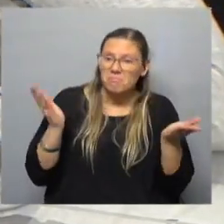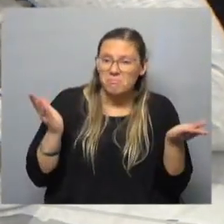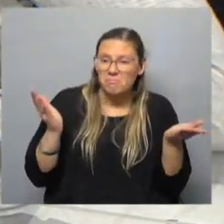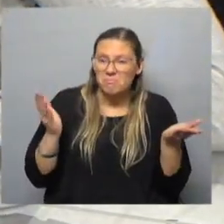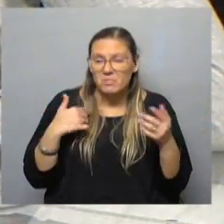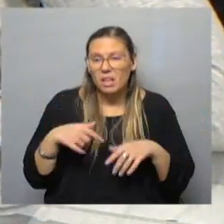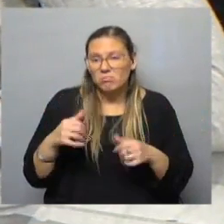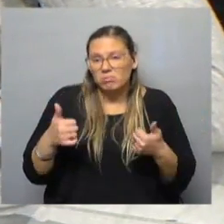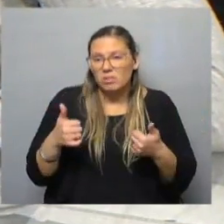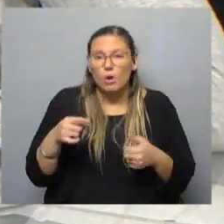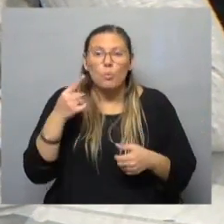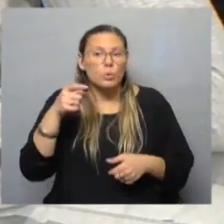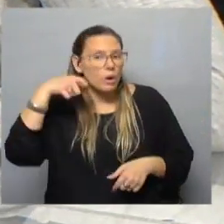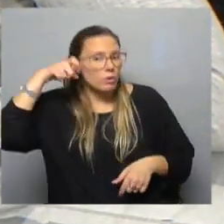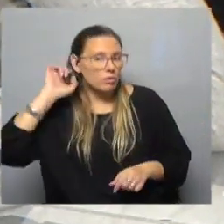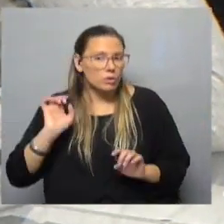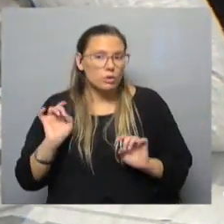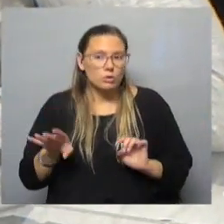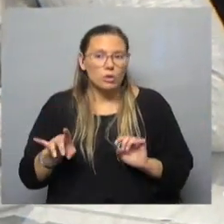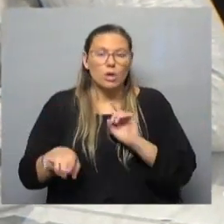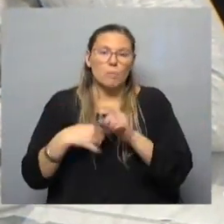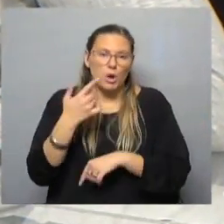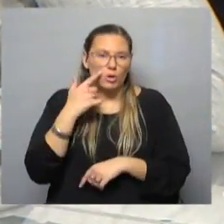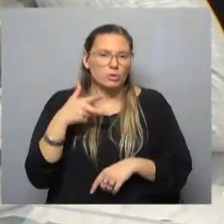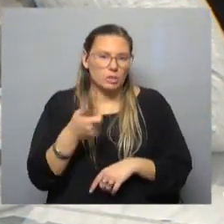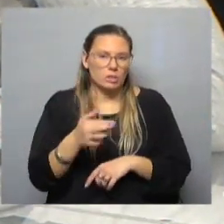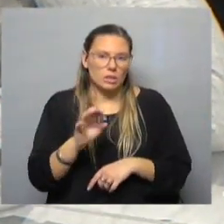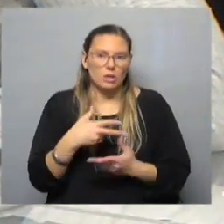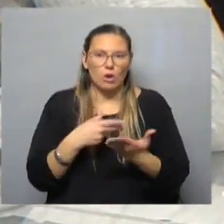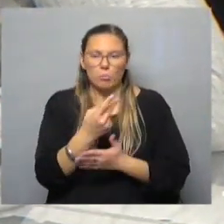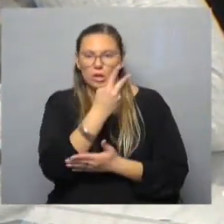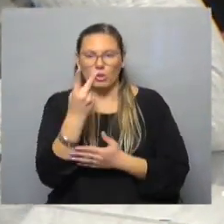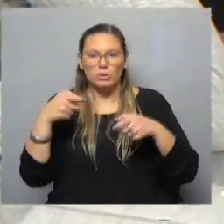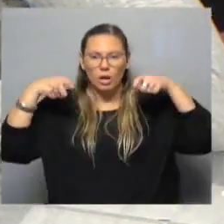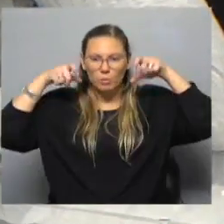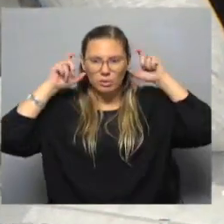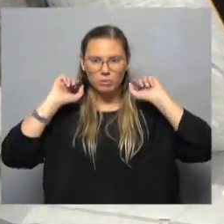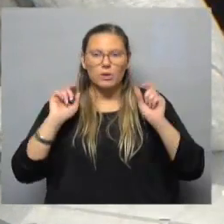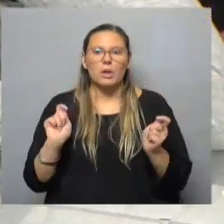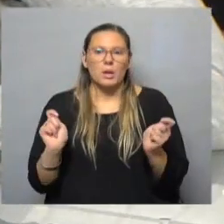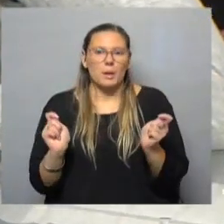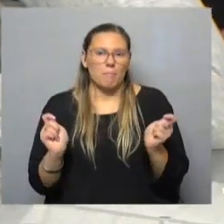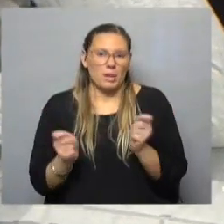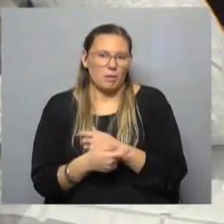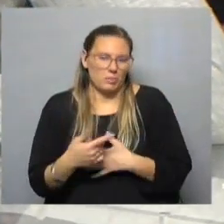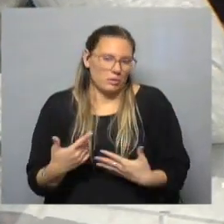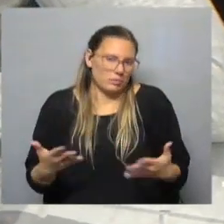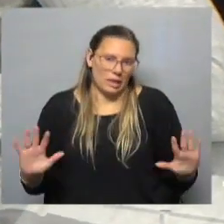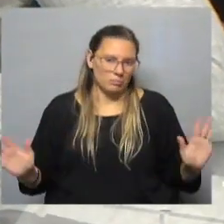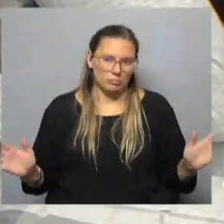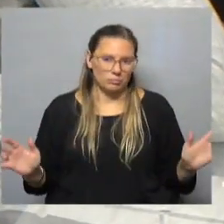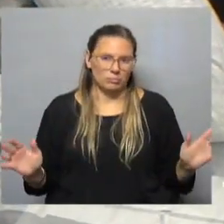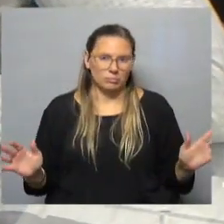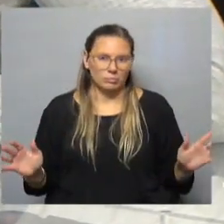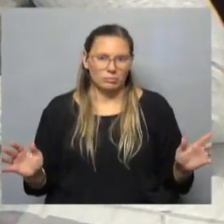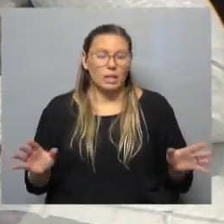vas manejando, tenía un solo audífono y después de conocer a Charo me compré dos audífonos y como que me cambió todo, o sea, como